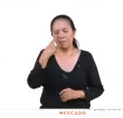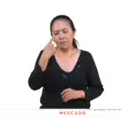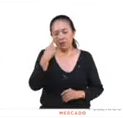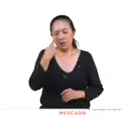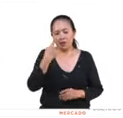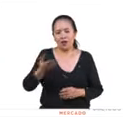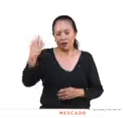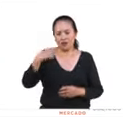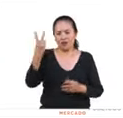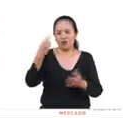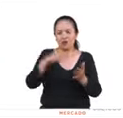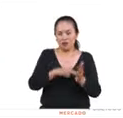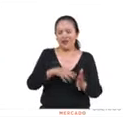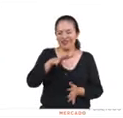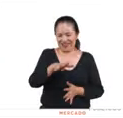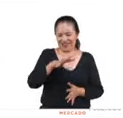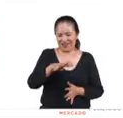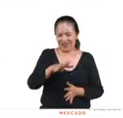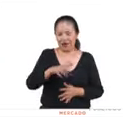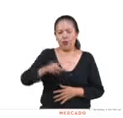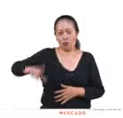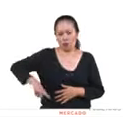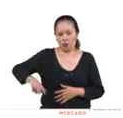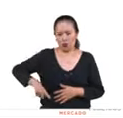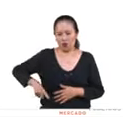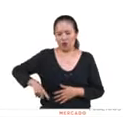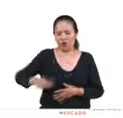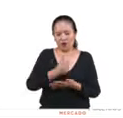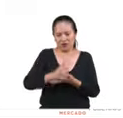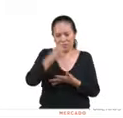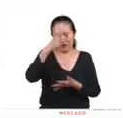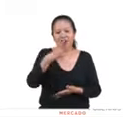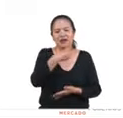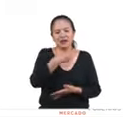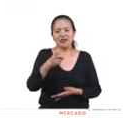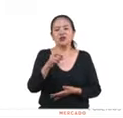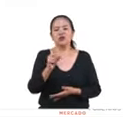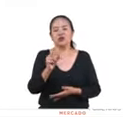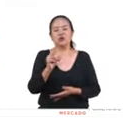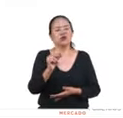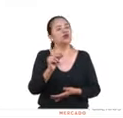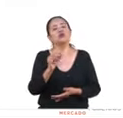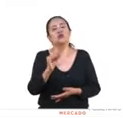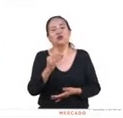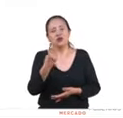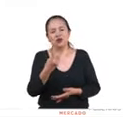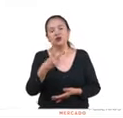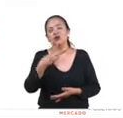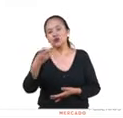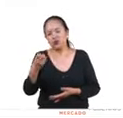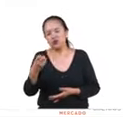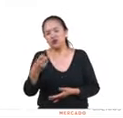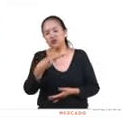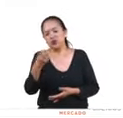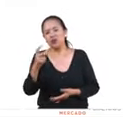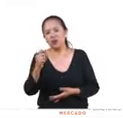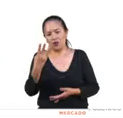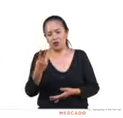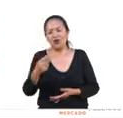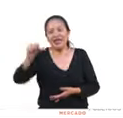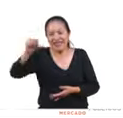iniciaron en 2019 por parte del gobierno de la ciudad 192, 194, 209, 228 y este